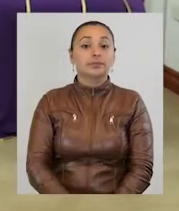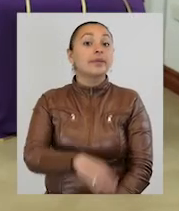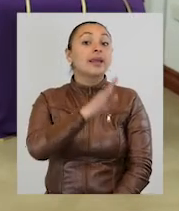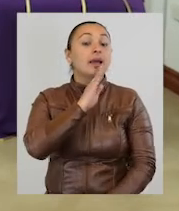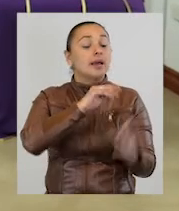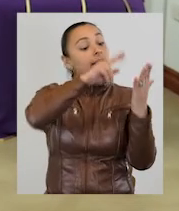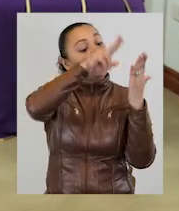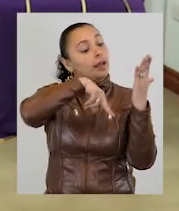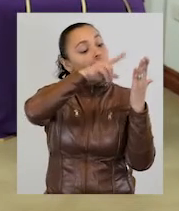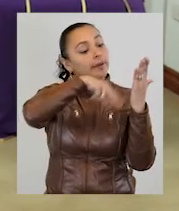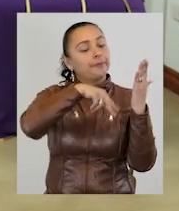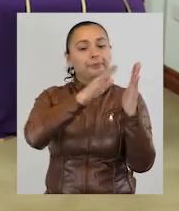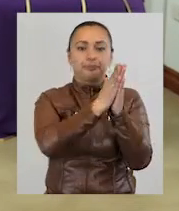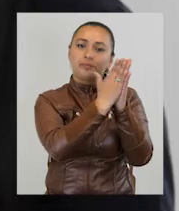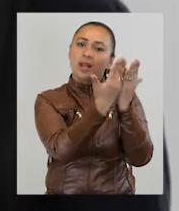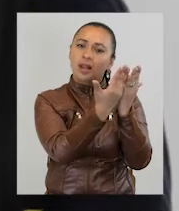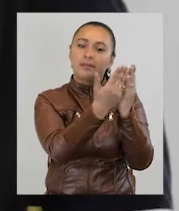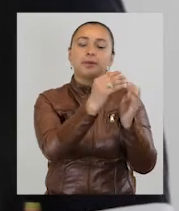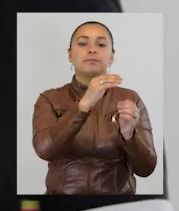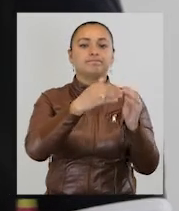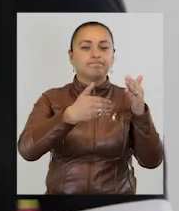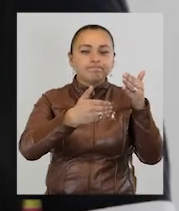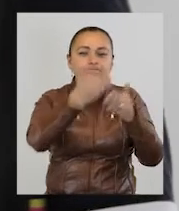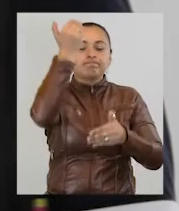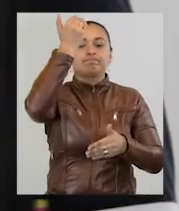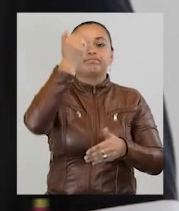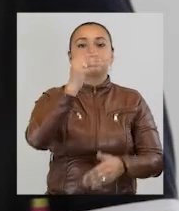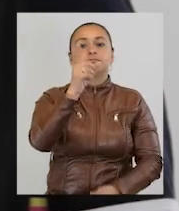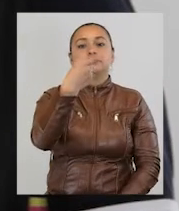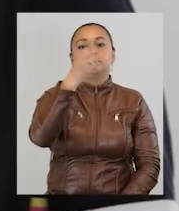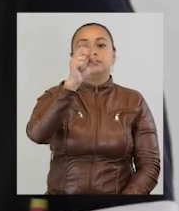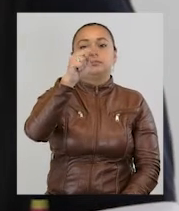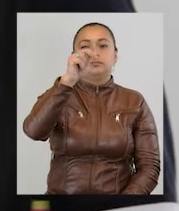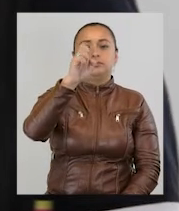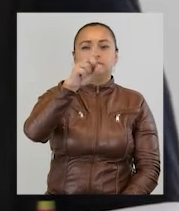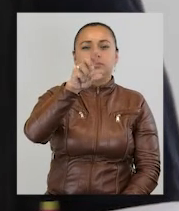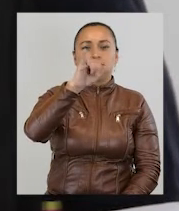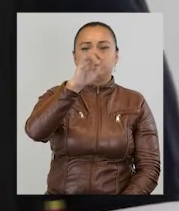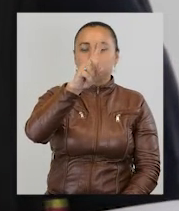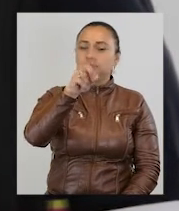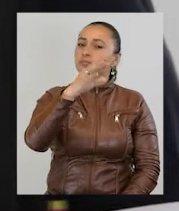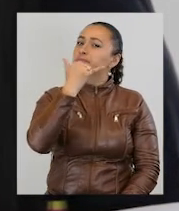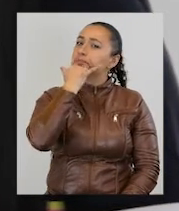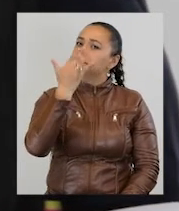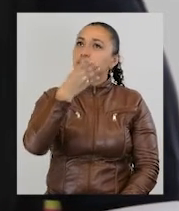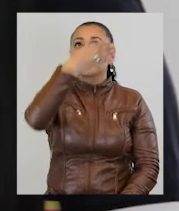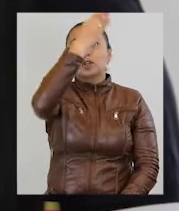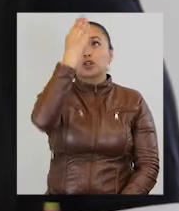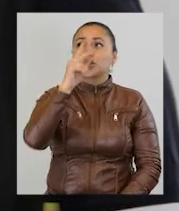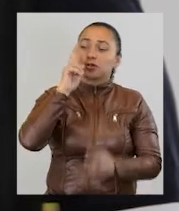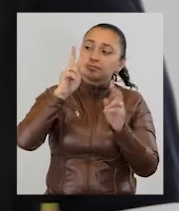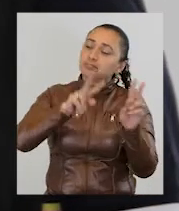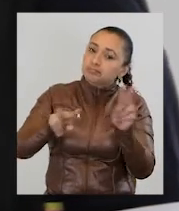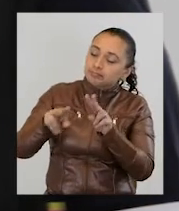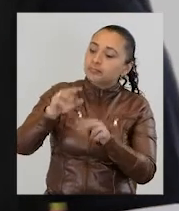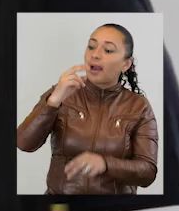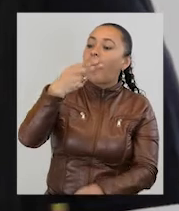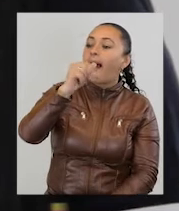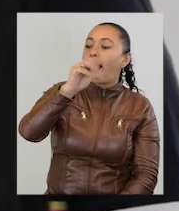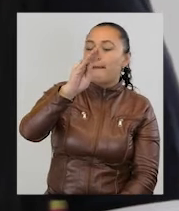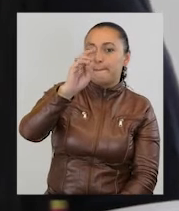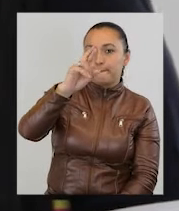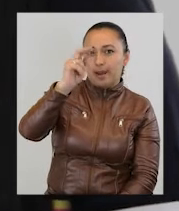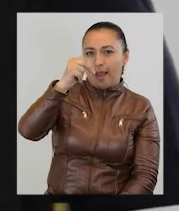Lectura del libro de Génesis. En aquellos días, Dios sacó a Abraham de su casa y le dijo: mira el cielo y cuenta las estrellas,